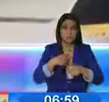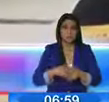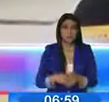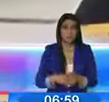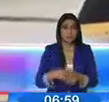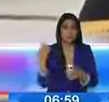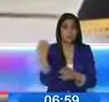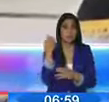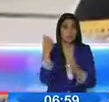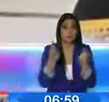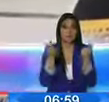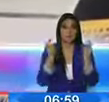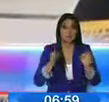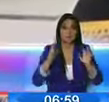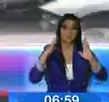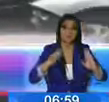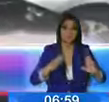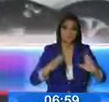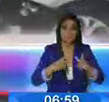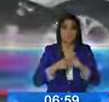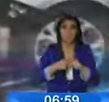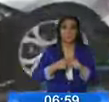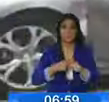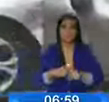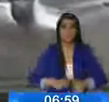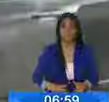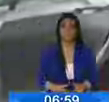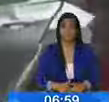emergencia en la que nos tocó trabajar de forma rápida